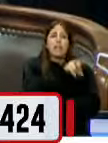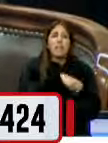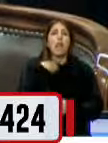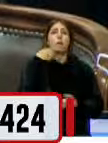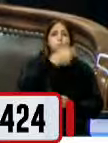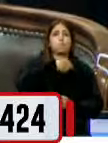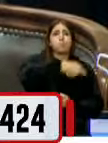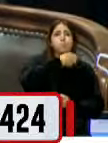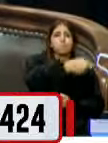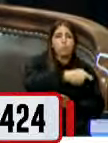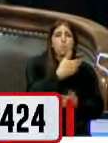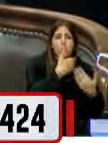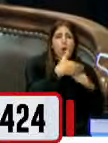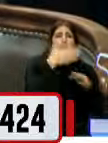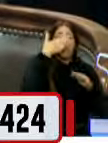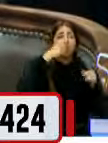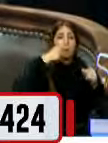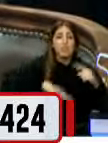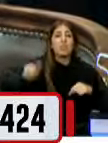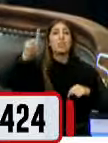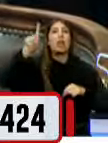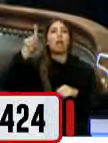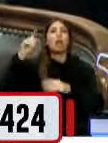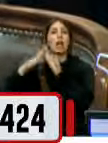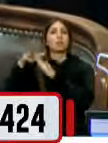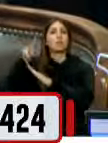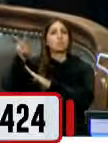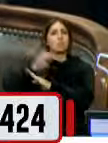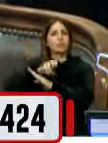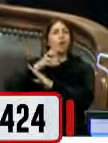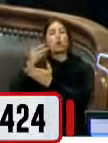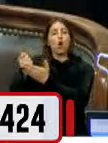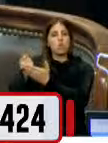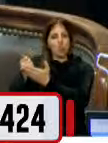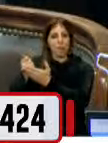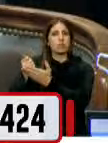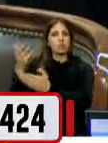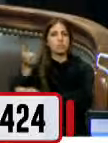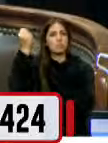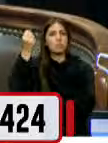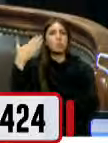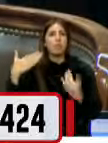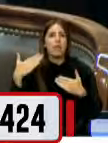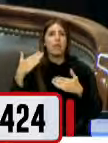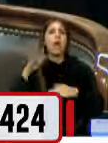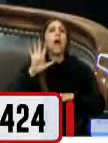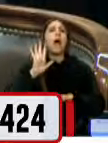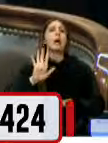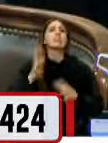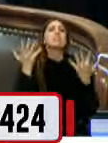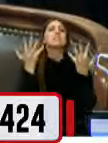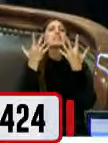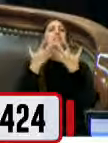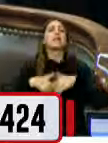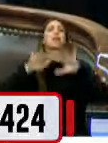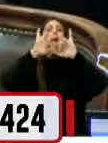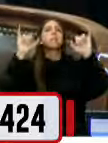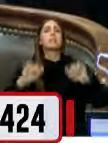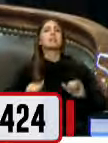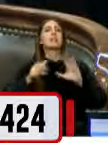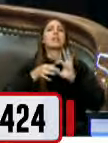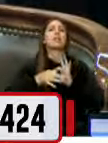ningún protocolo antipiquetes. La universitaria. La universitaria, exactamente, defensa de la educación pública en las universidades. Hoy hay muy poca gente.